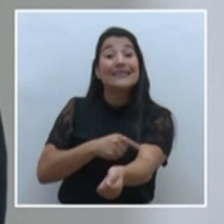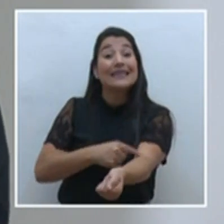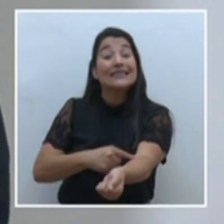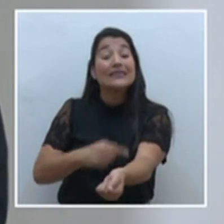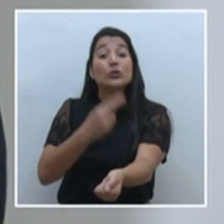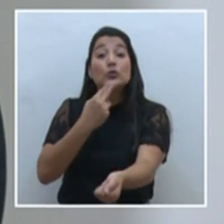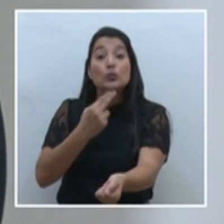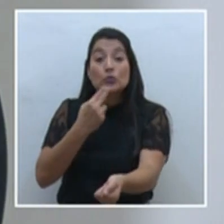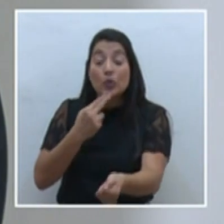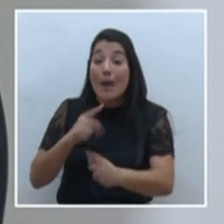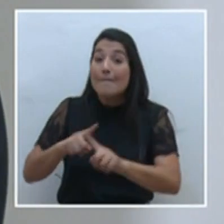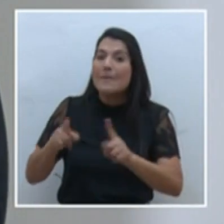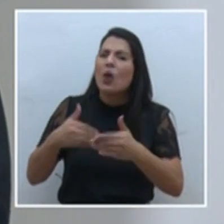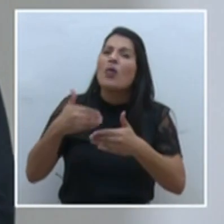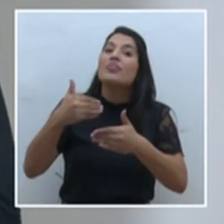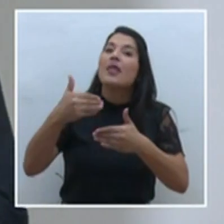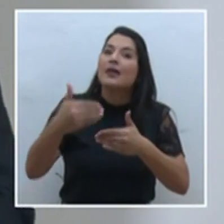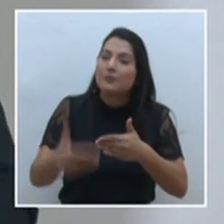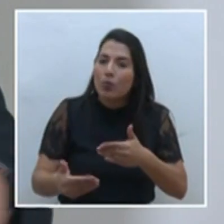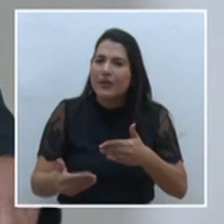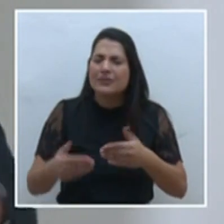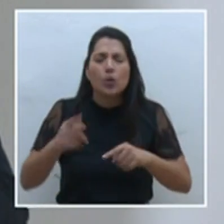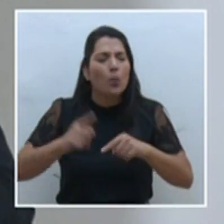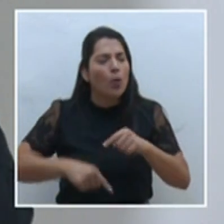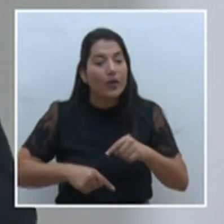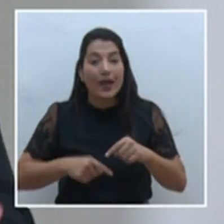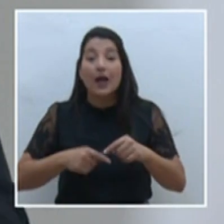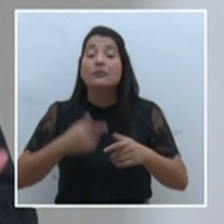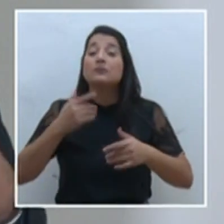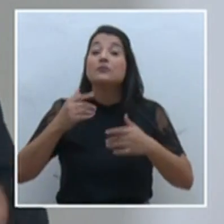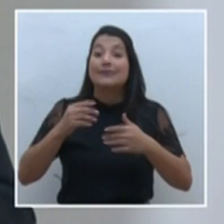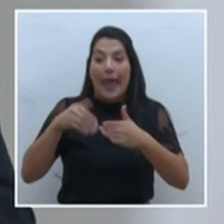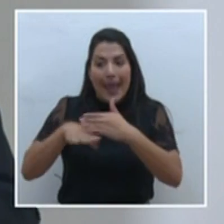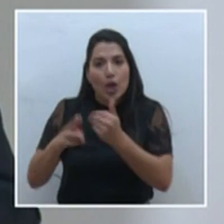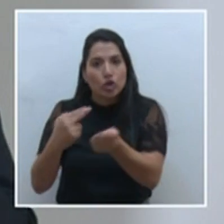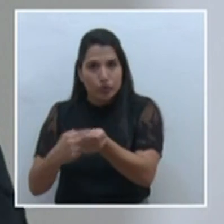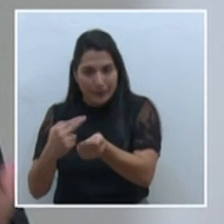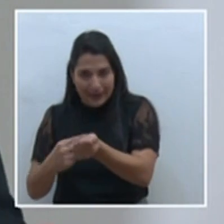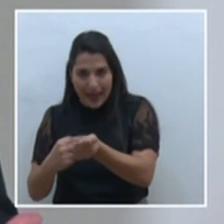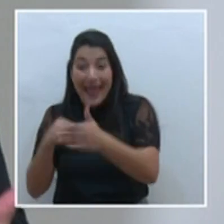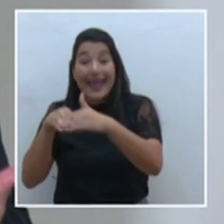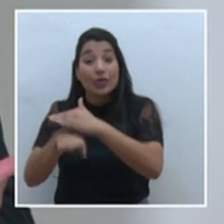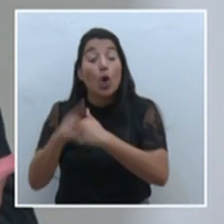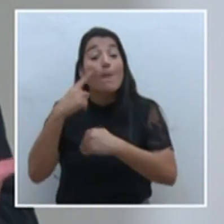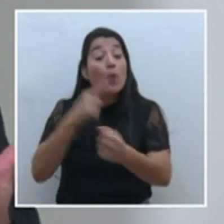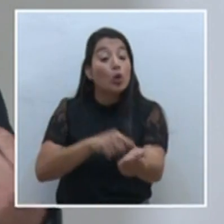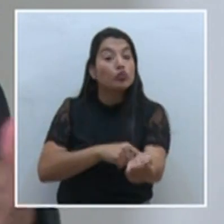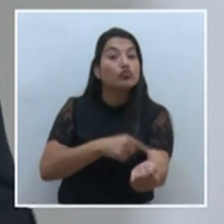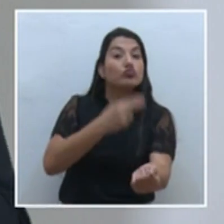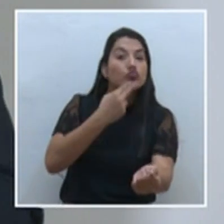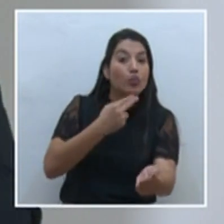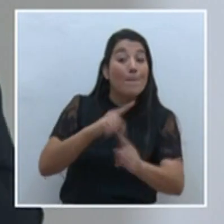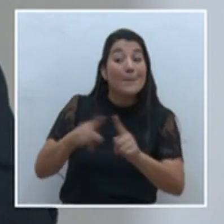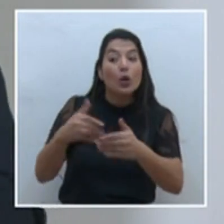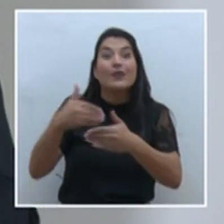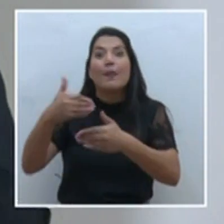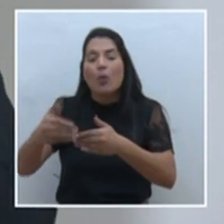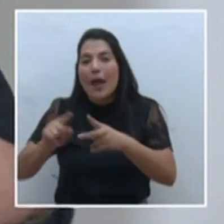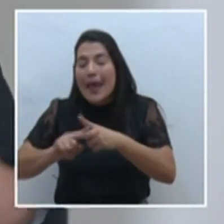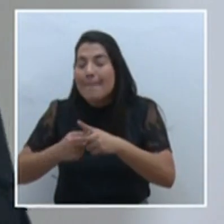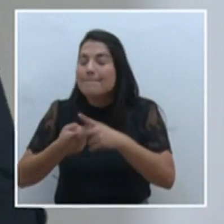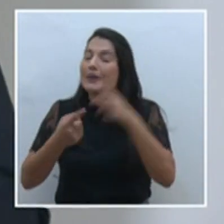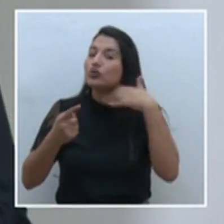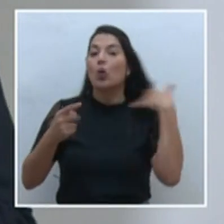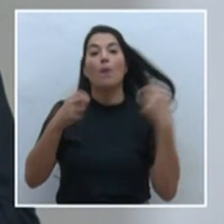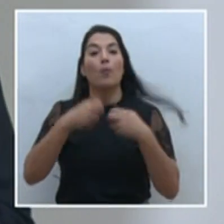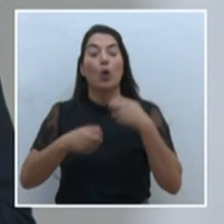el paciente comenzó con sintomatología respiratoria. Como parte del protocolo que se realiza en conjunto con el Ministerio de Salud, inmediatamente se activa